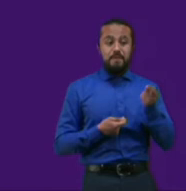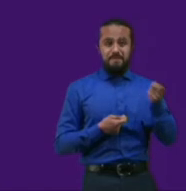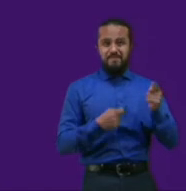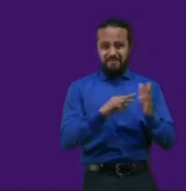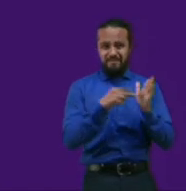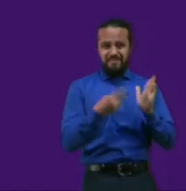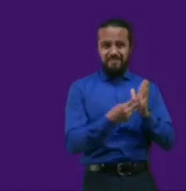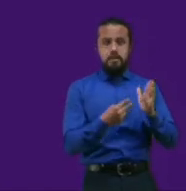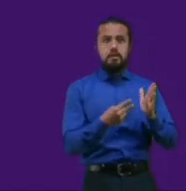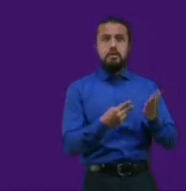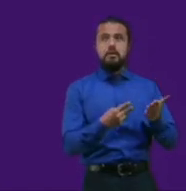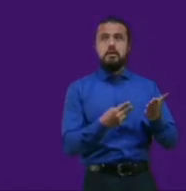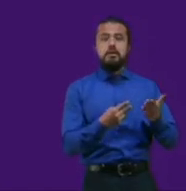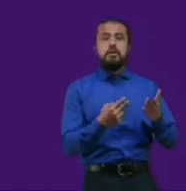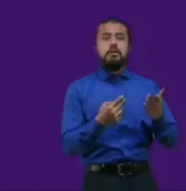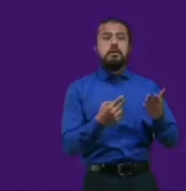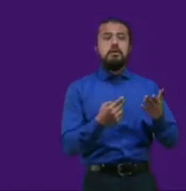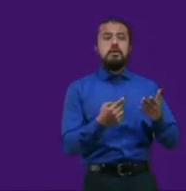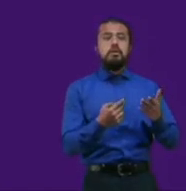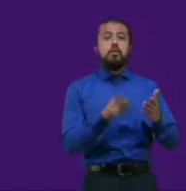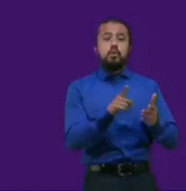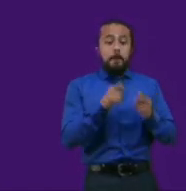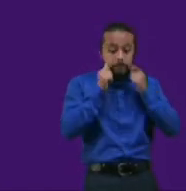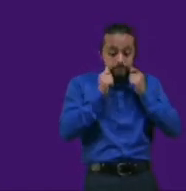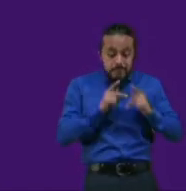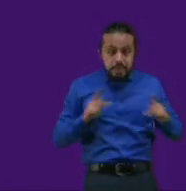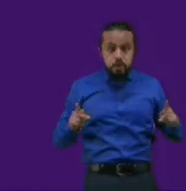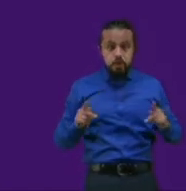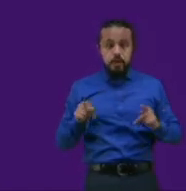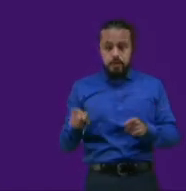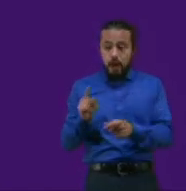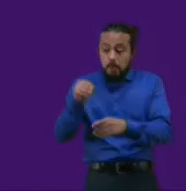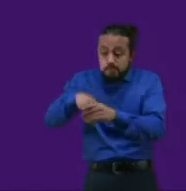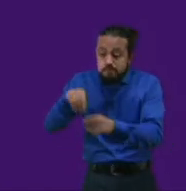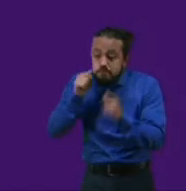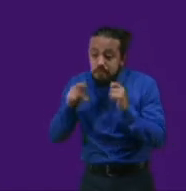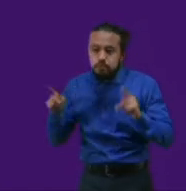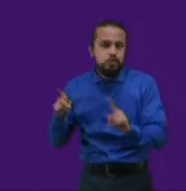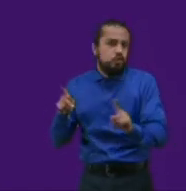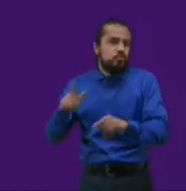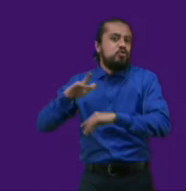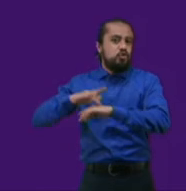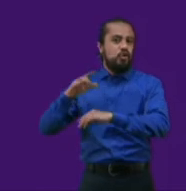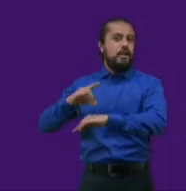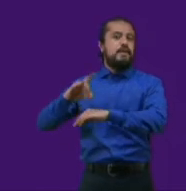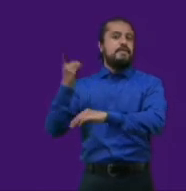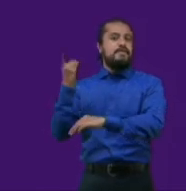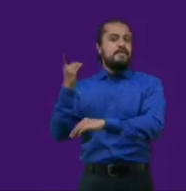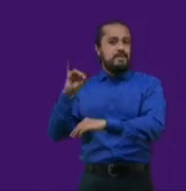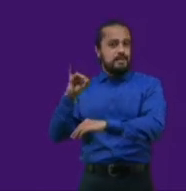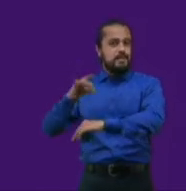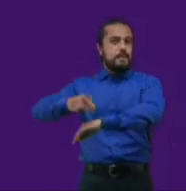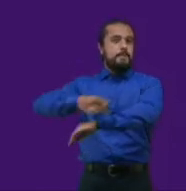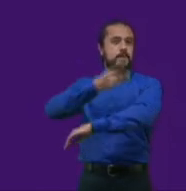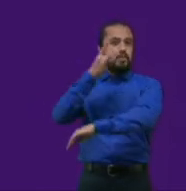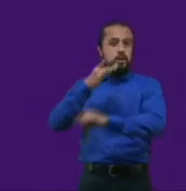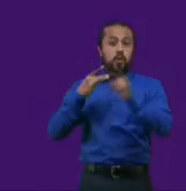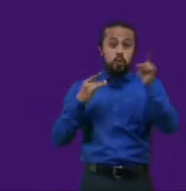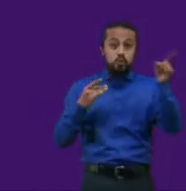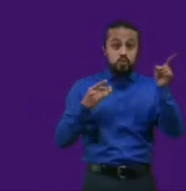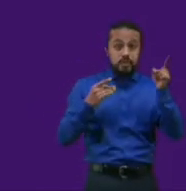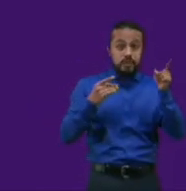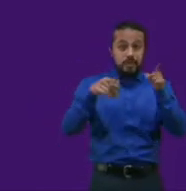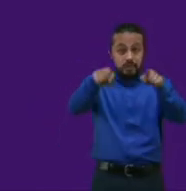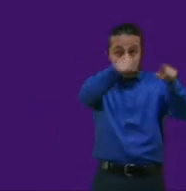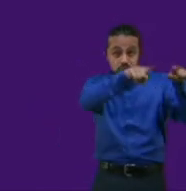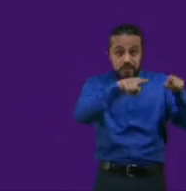un agente, un humano estando ahí, entonces lo tienen que hacer digitalmente. Si ustedes no hacen bien ese cálculo de